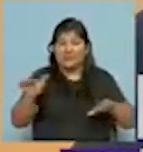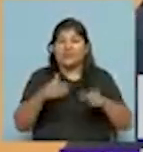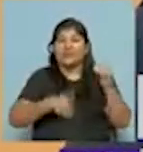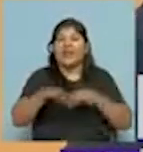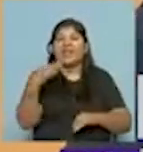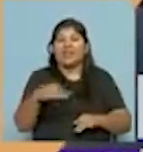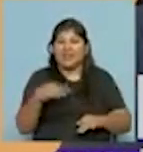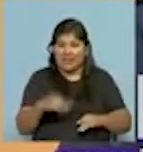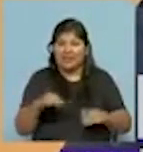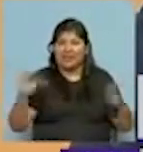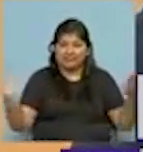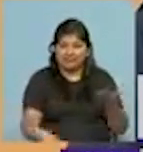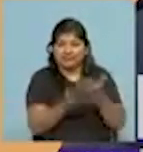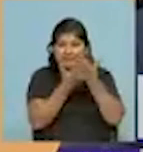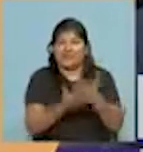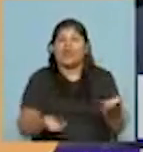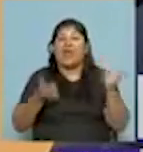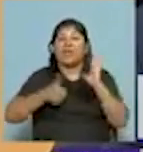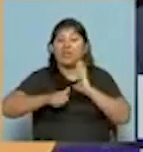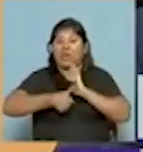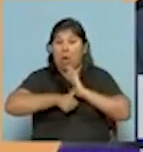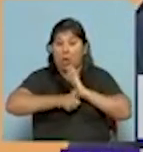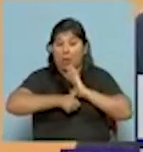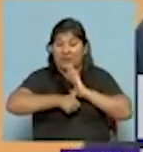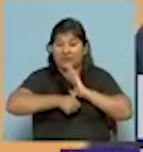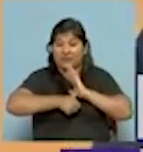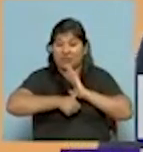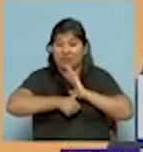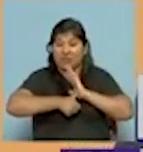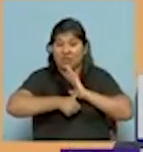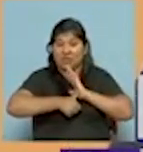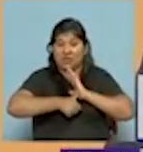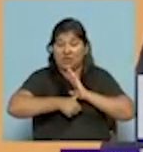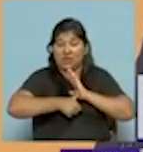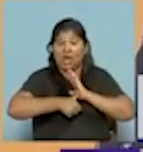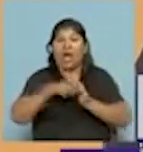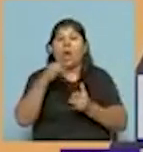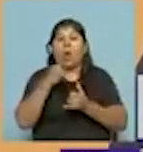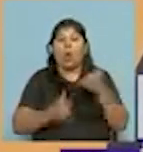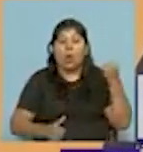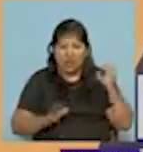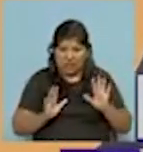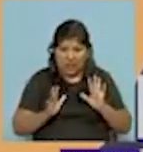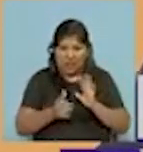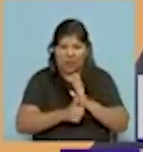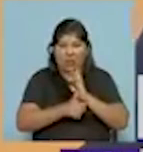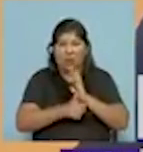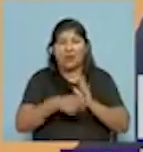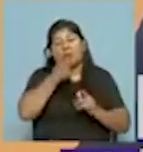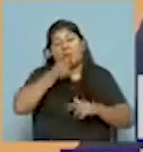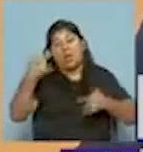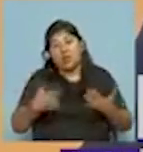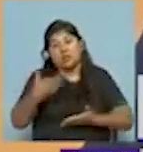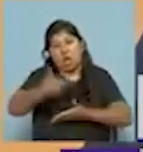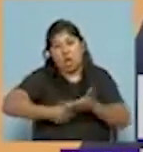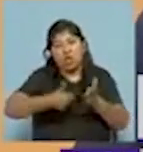tramitado eso es muy importante porque ahora el sistema al ser nacional nos pide un número de trámite del documento no tanto el número del documento entonces por eso